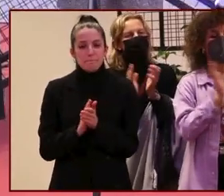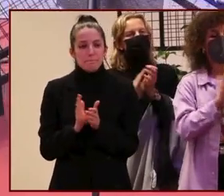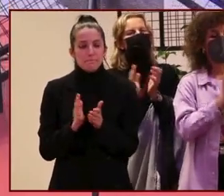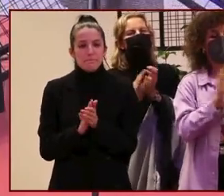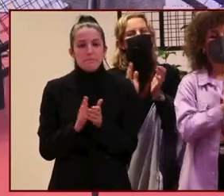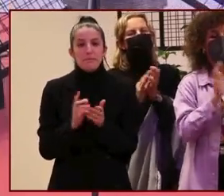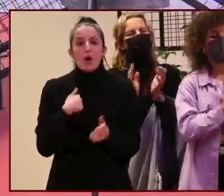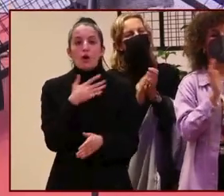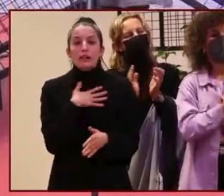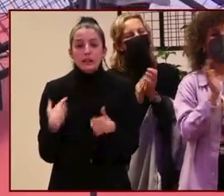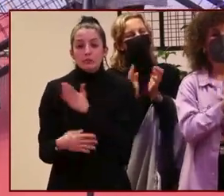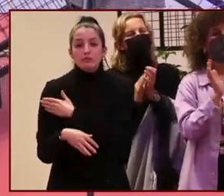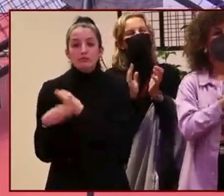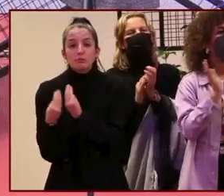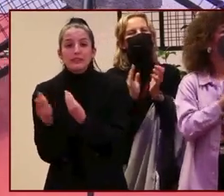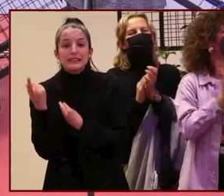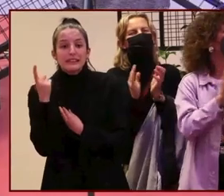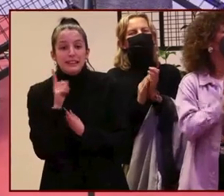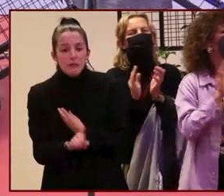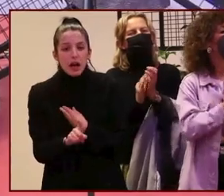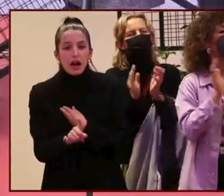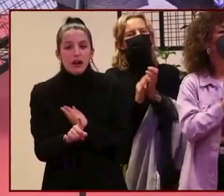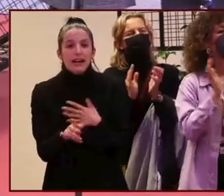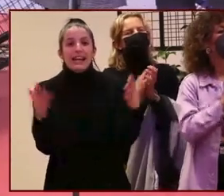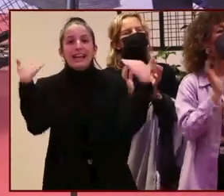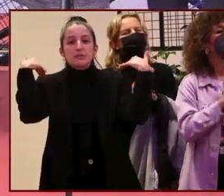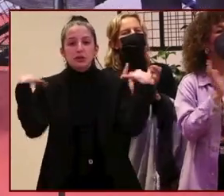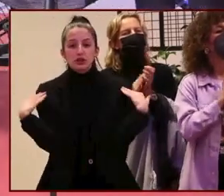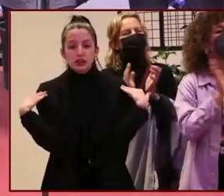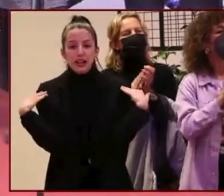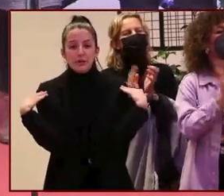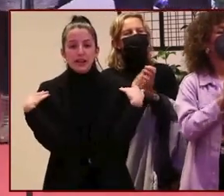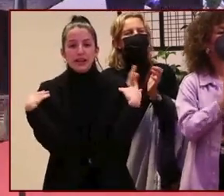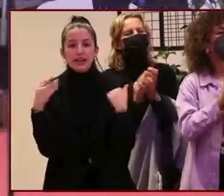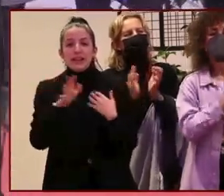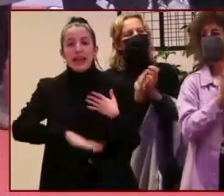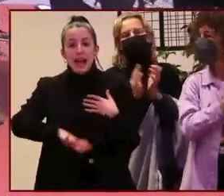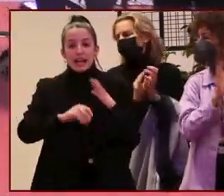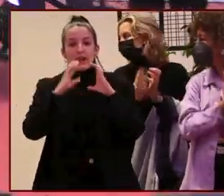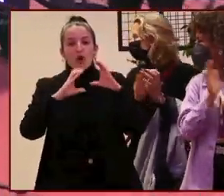quiero que me acompañe a responsable del área de comunicación belén